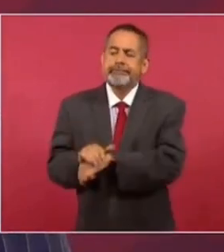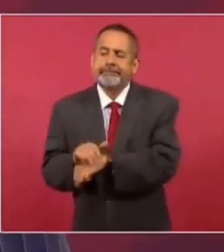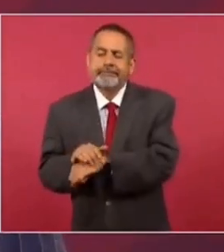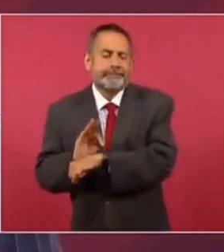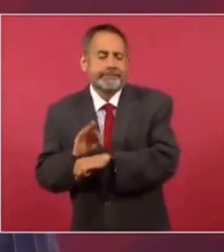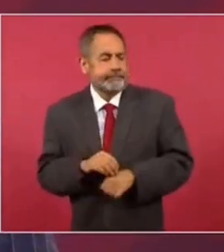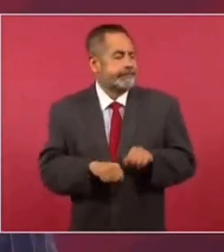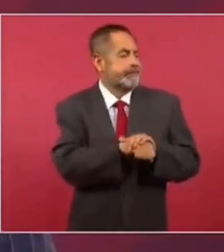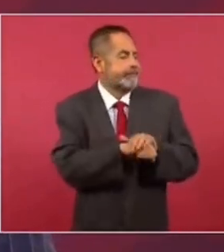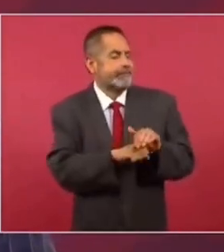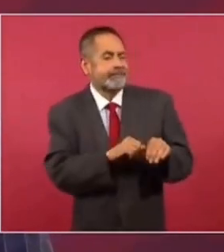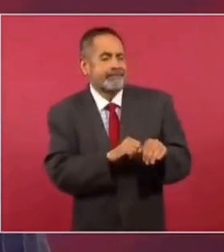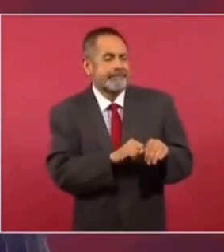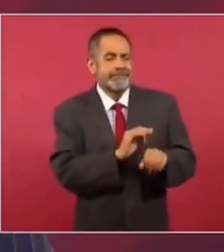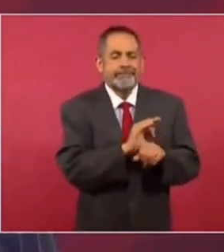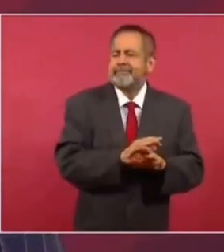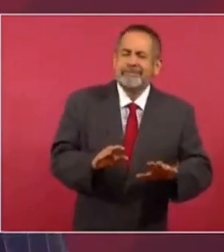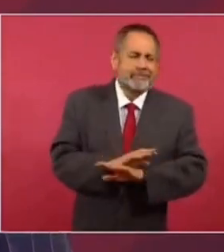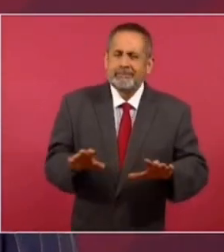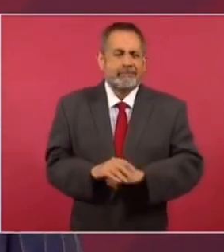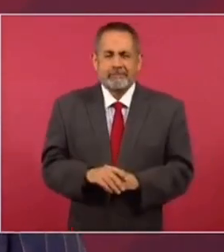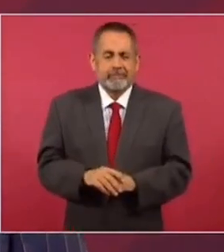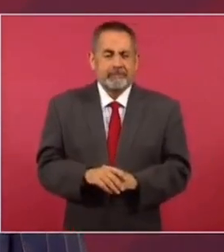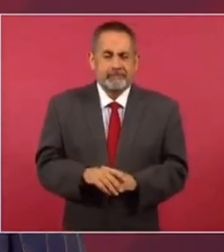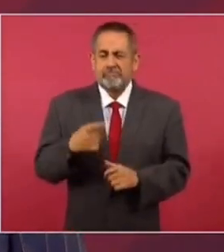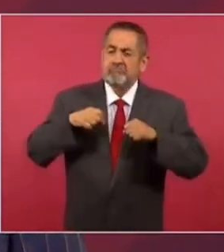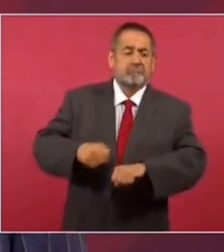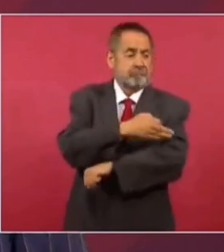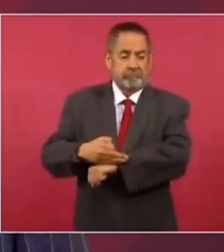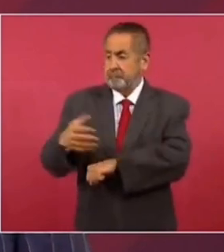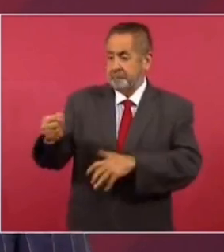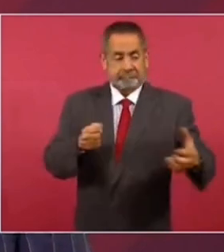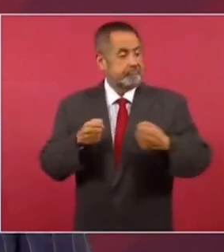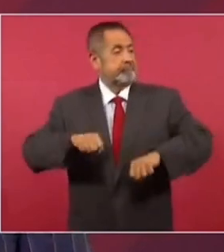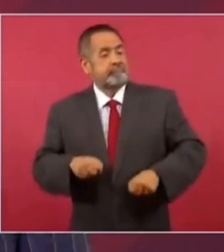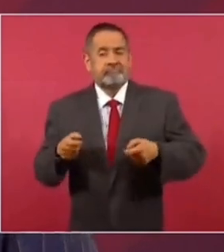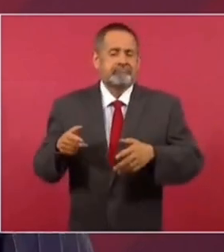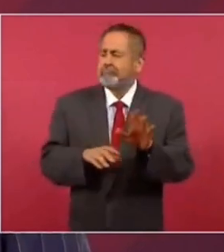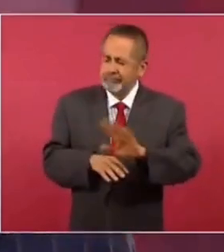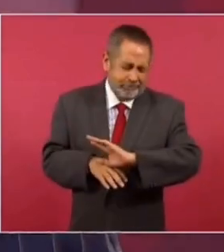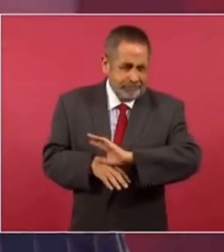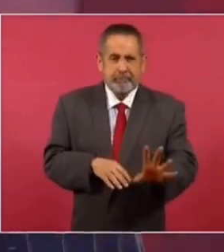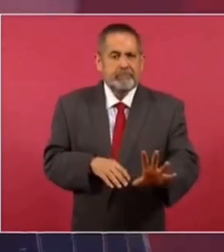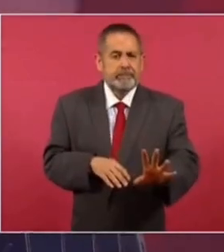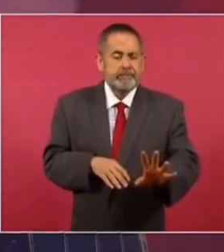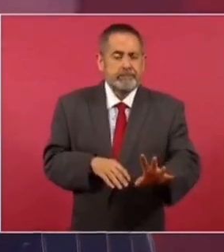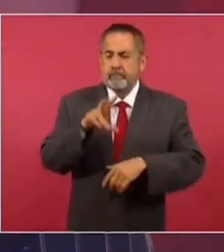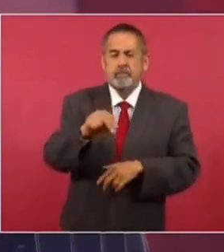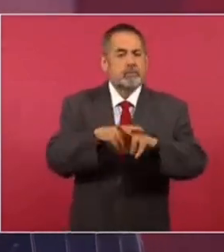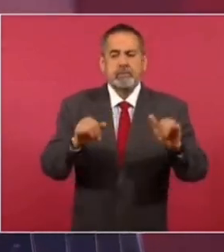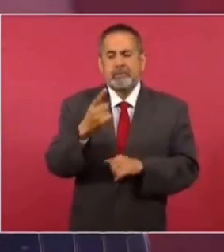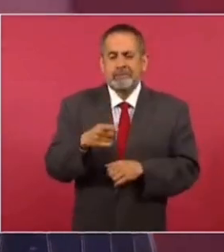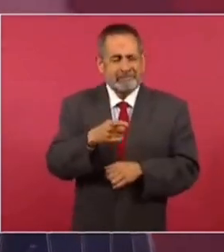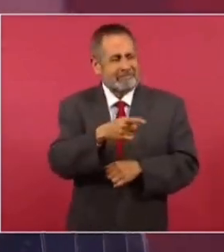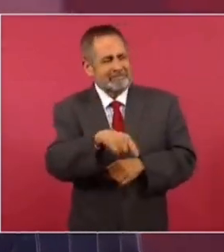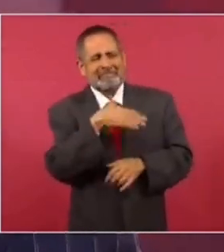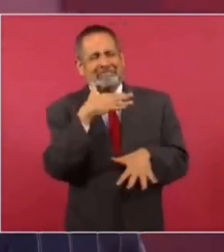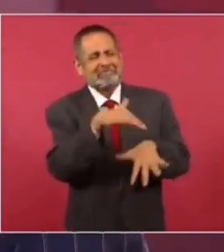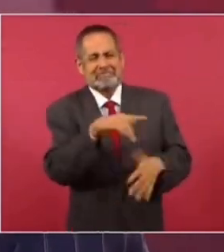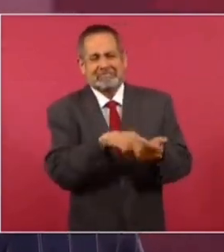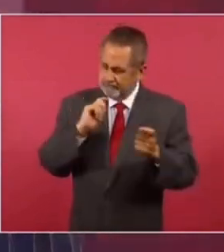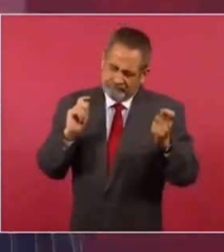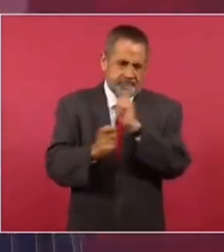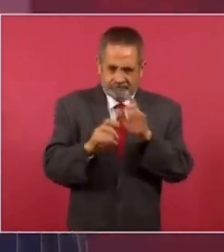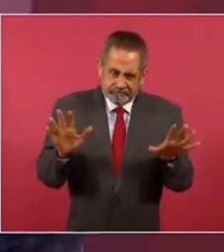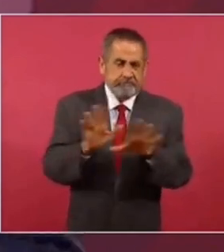sin influyentismo, sin nepotismo. No permitir ninguna de esas lacras de la